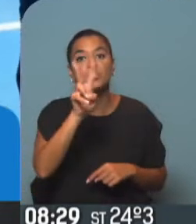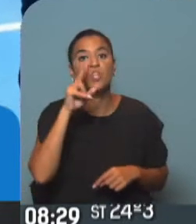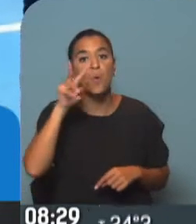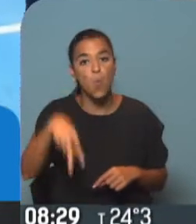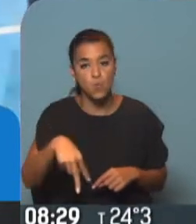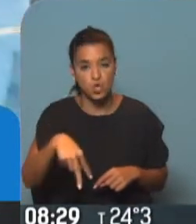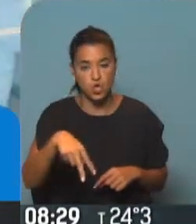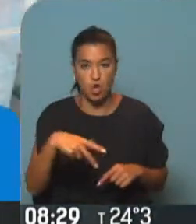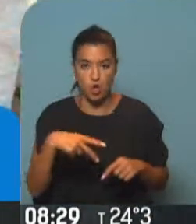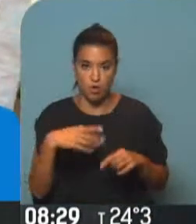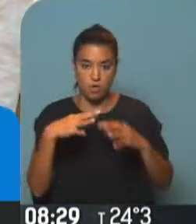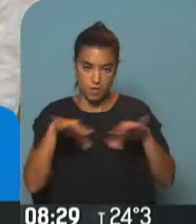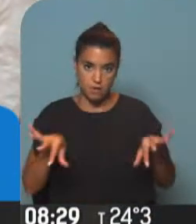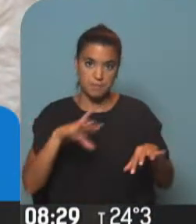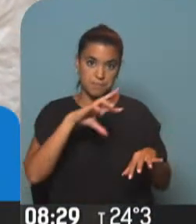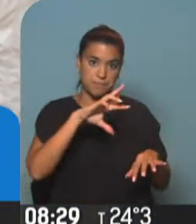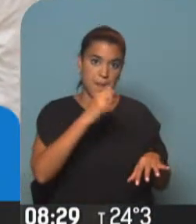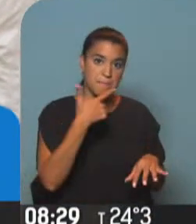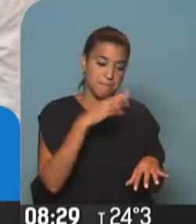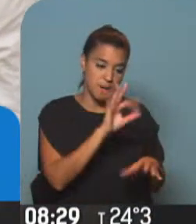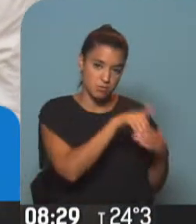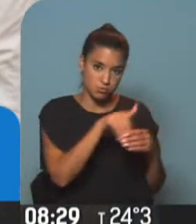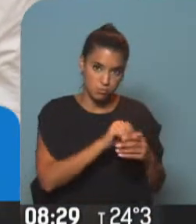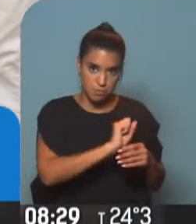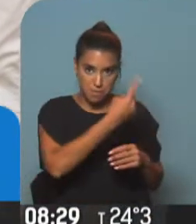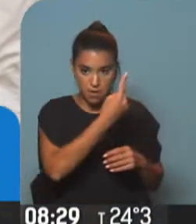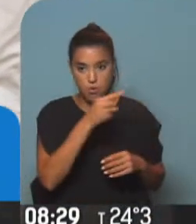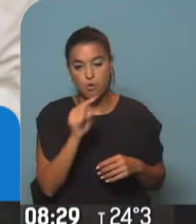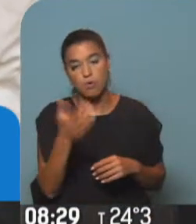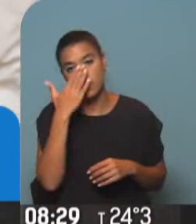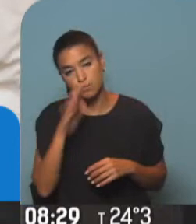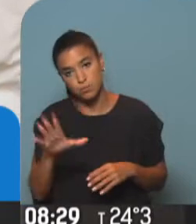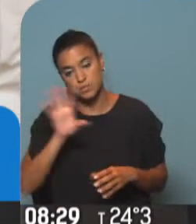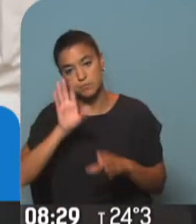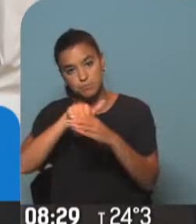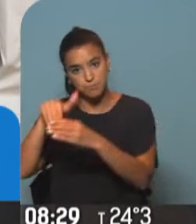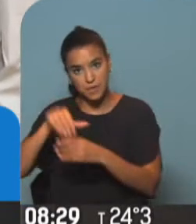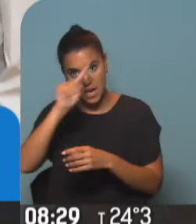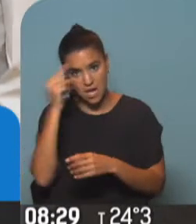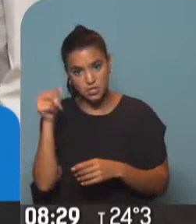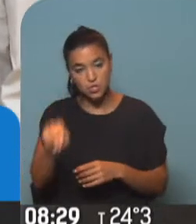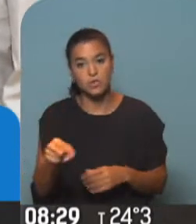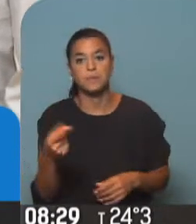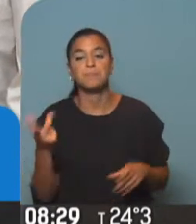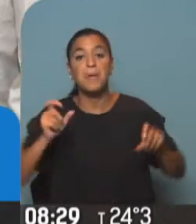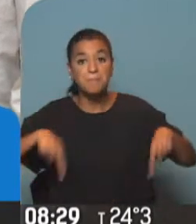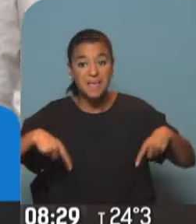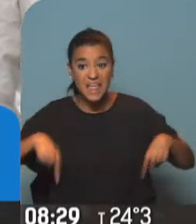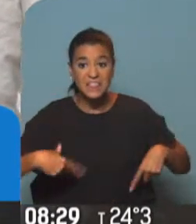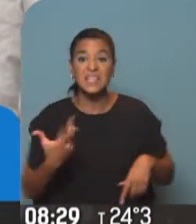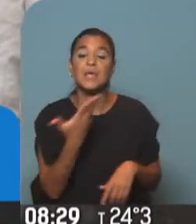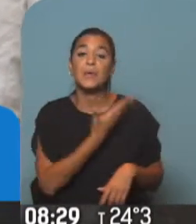desdoblando las elecciones de la provincia con la elección nacional gabriela michetti la